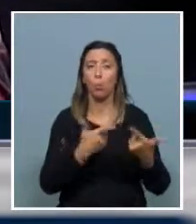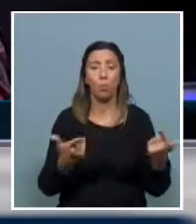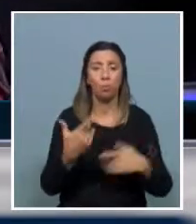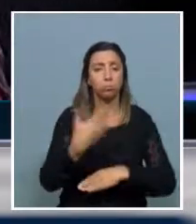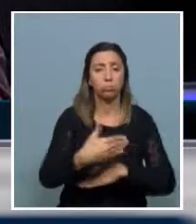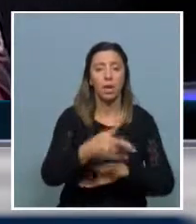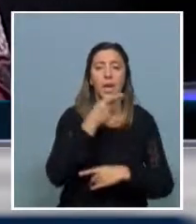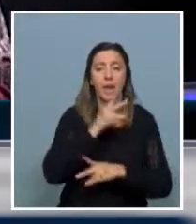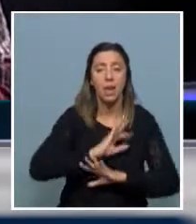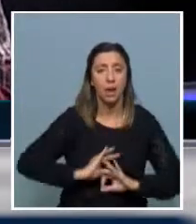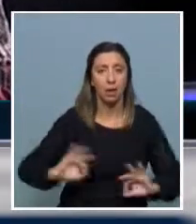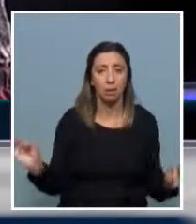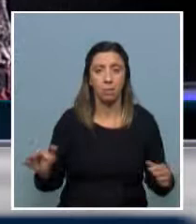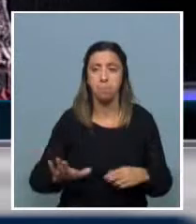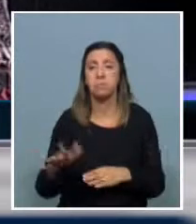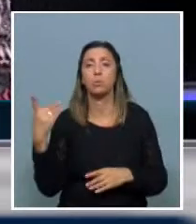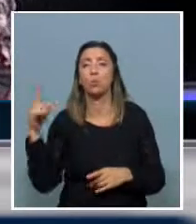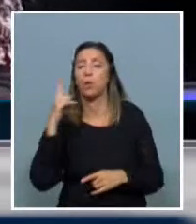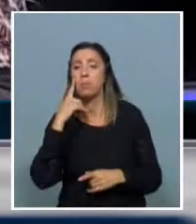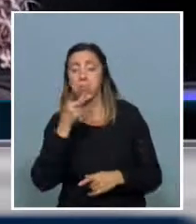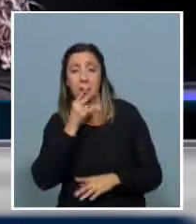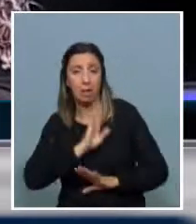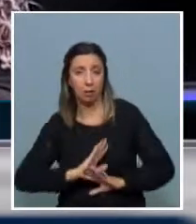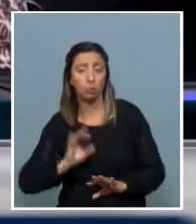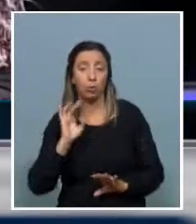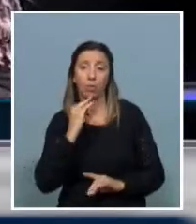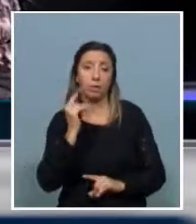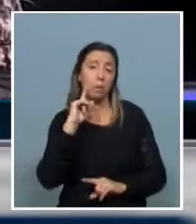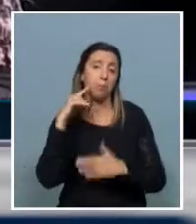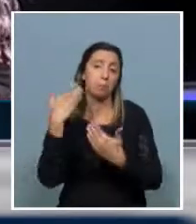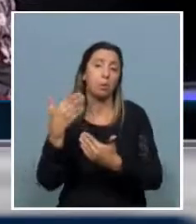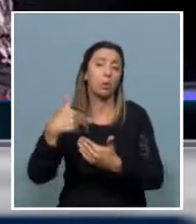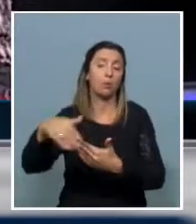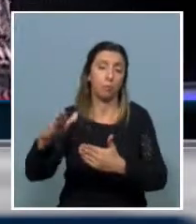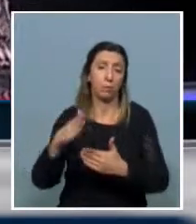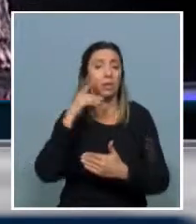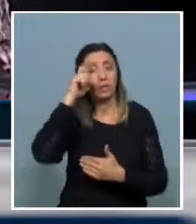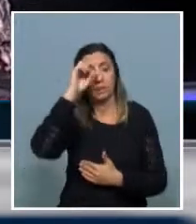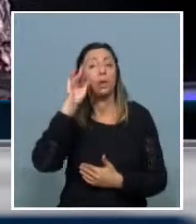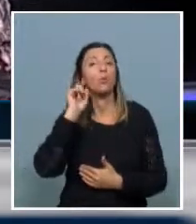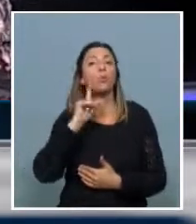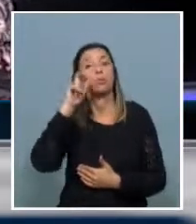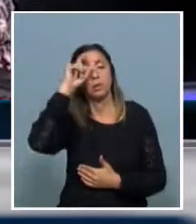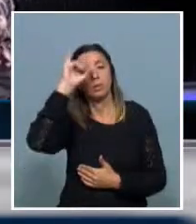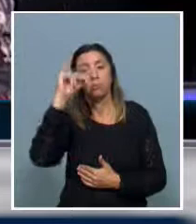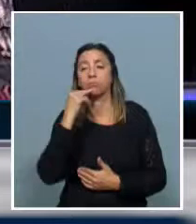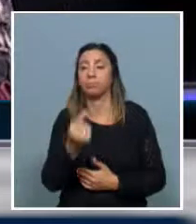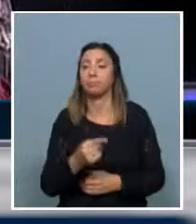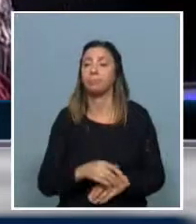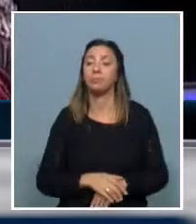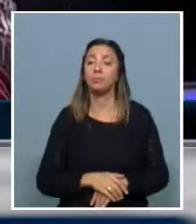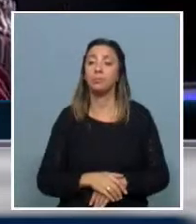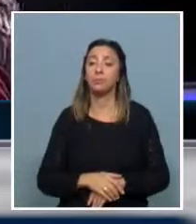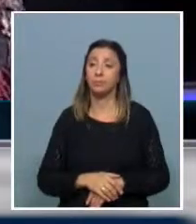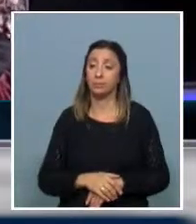manzana, ni un barrio. Solamente decía, es preadjudicado Ángela Gutiérrez, por ejemplo, ¿está bien?